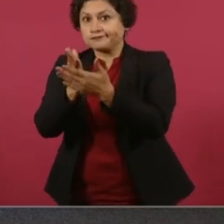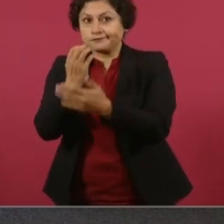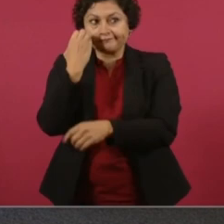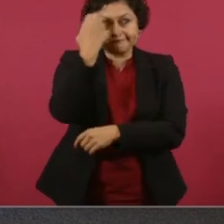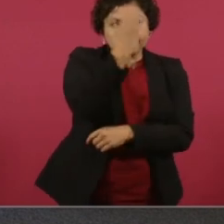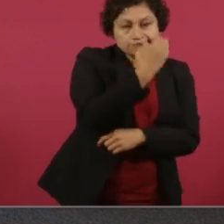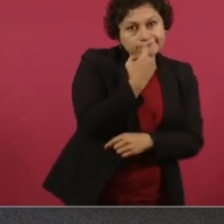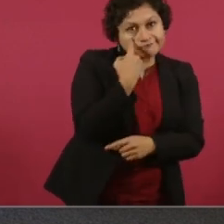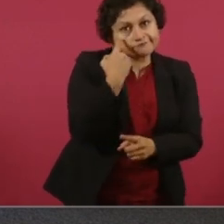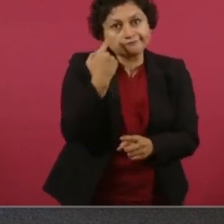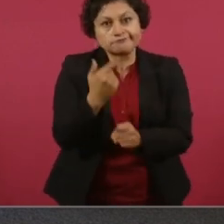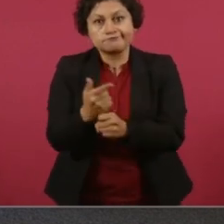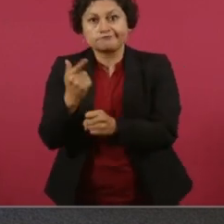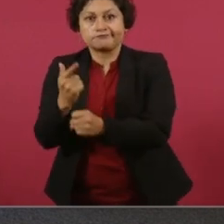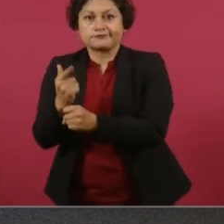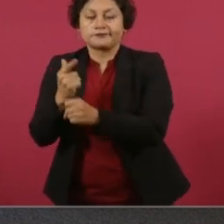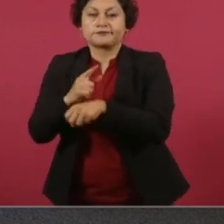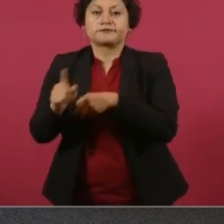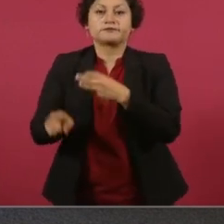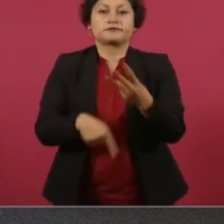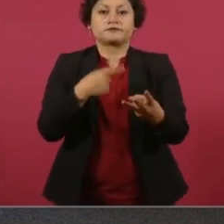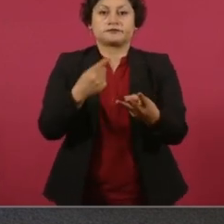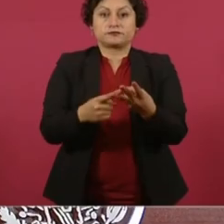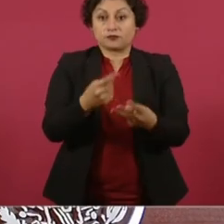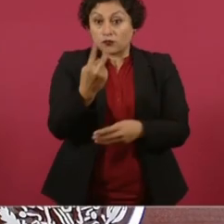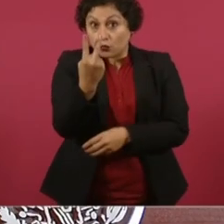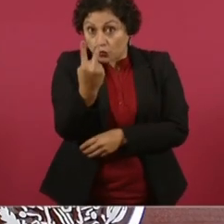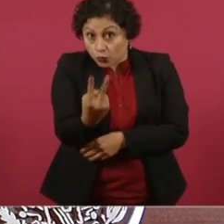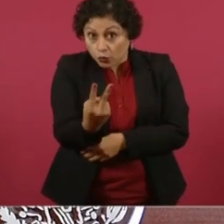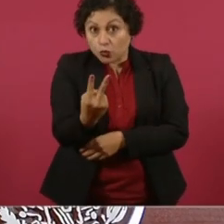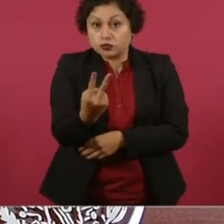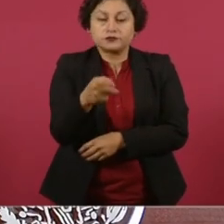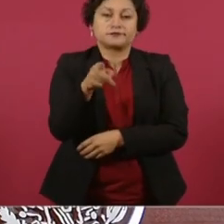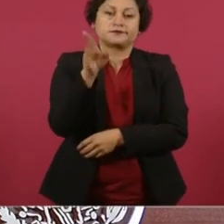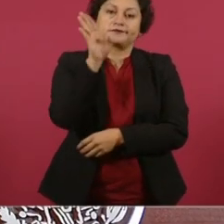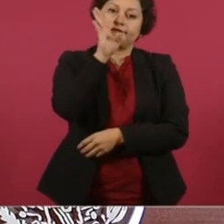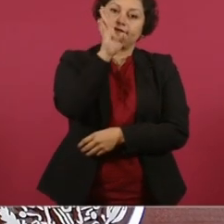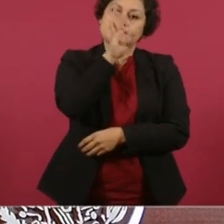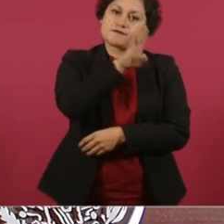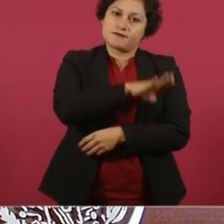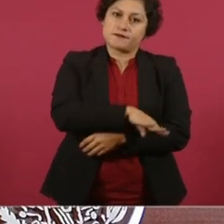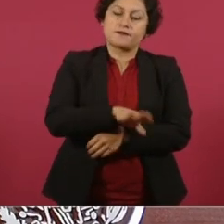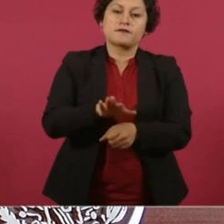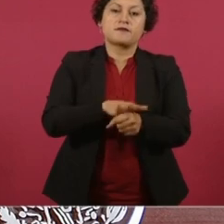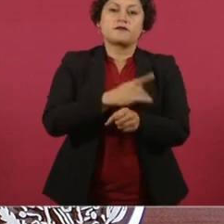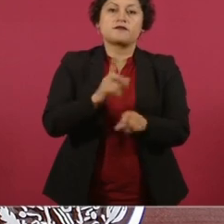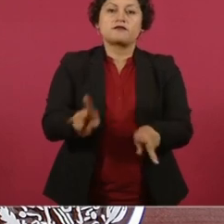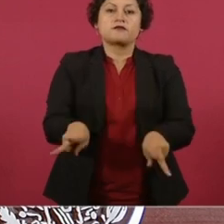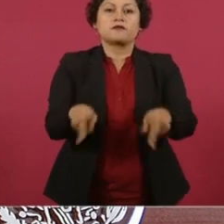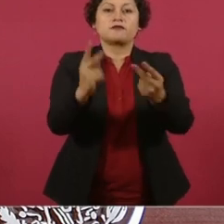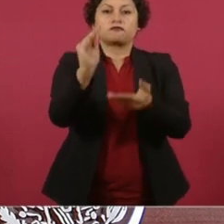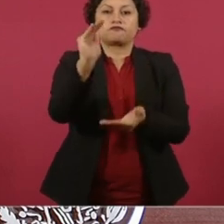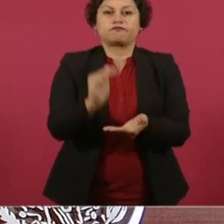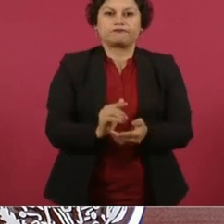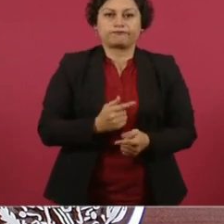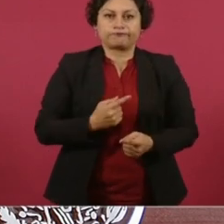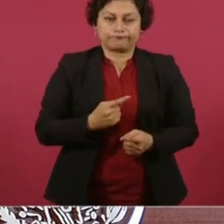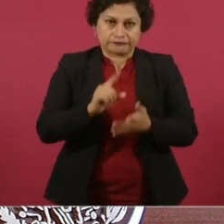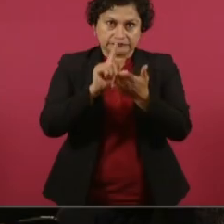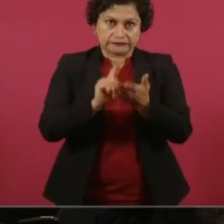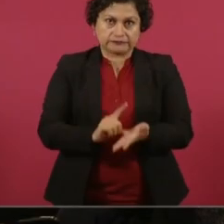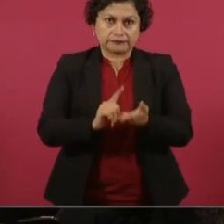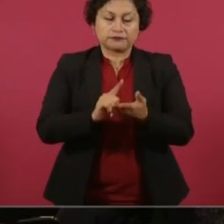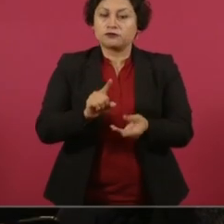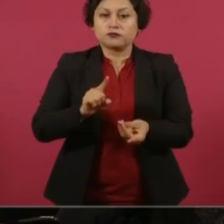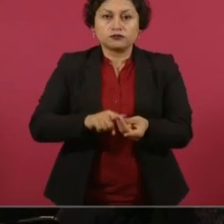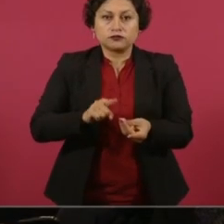de constatación, 2 gasolineras presentaron irregularidades al dar litros incompletos, Esto en